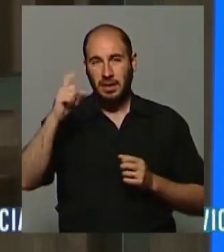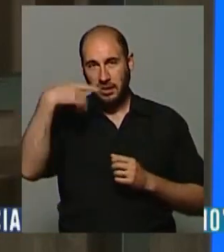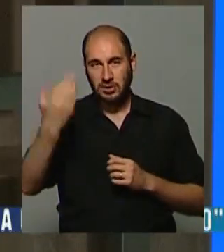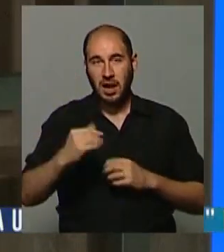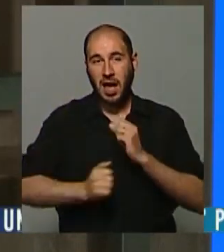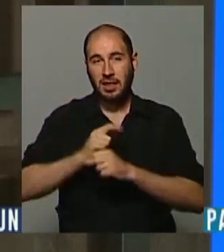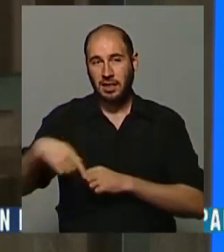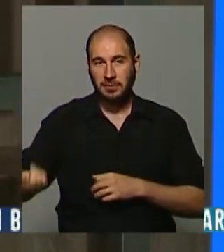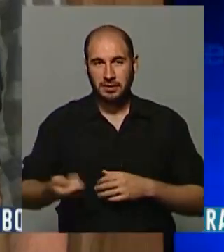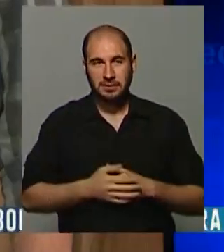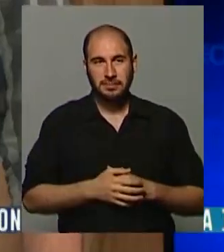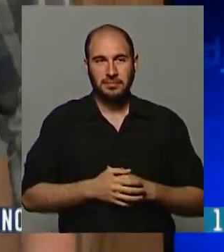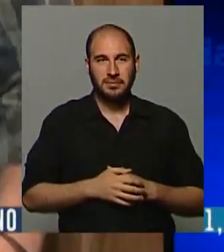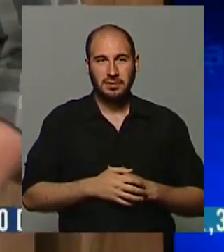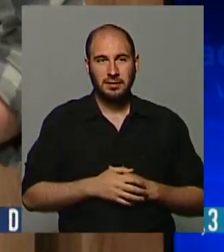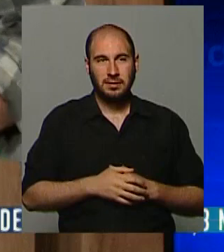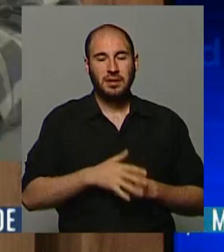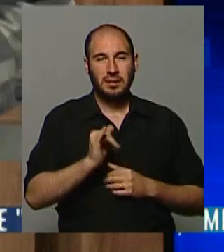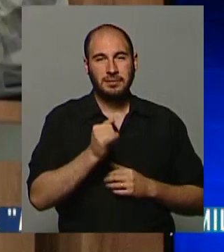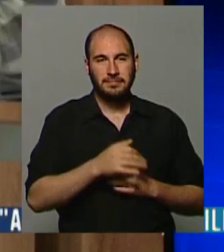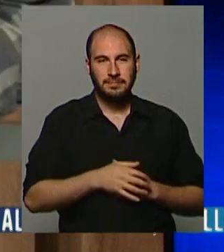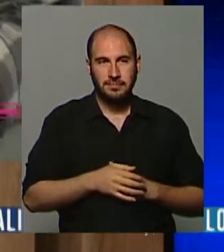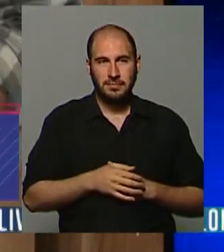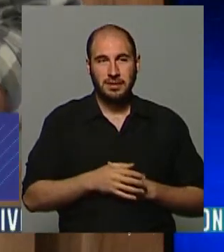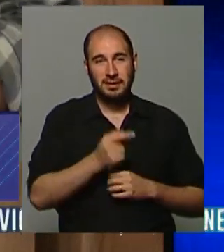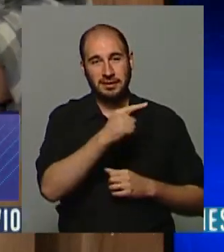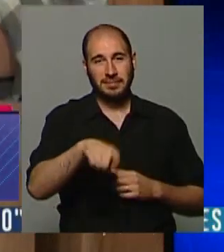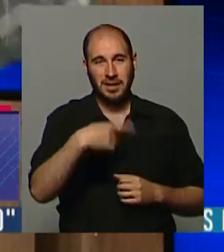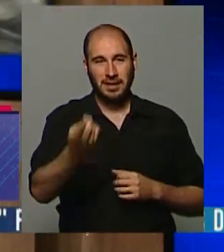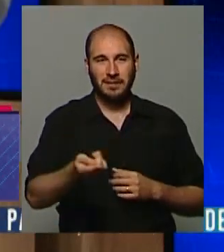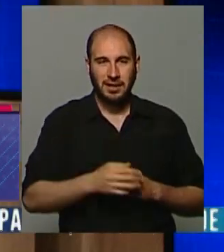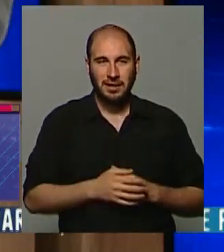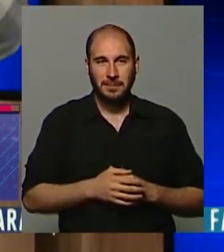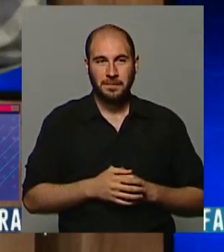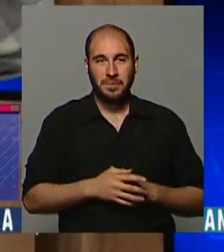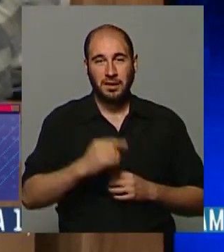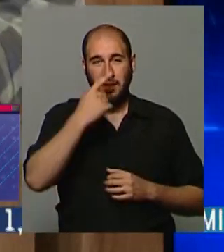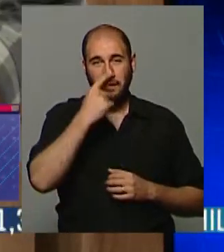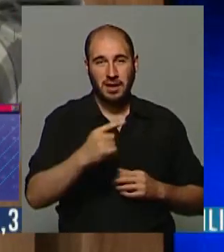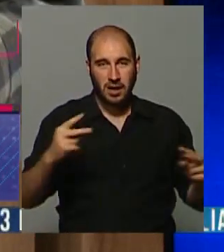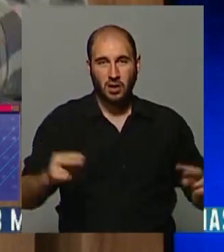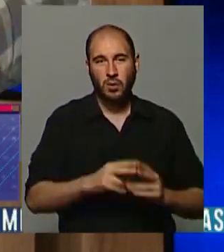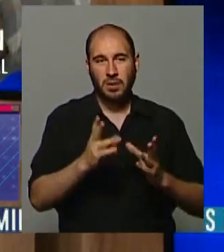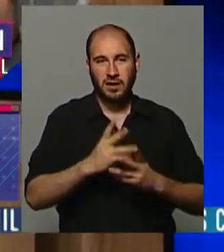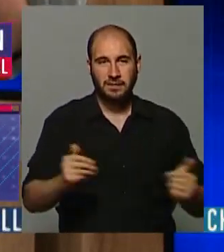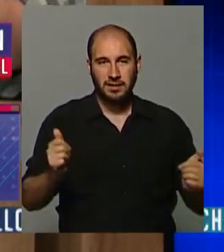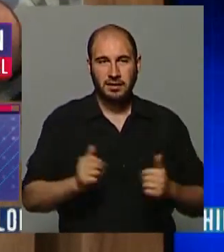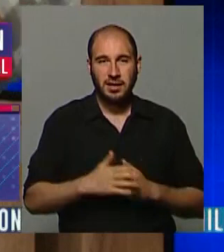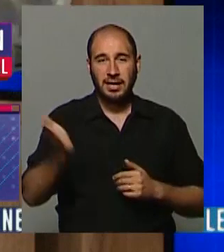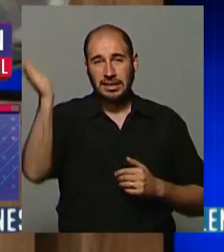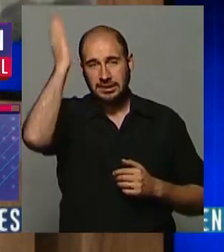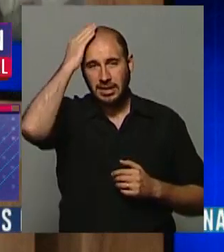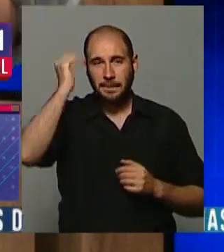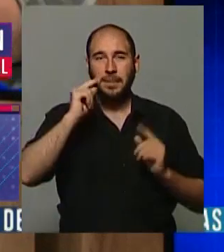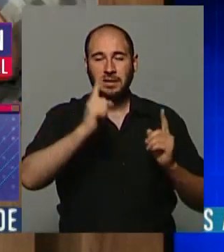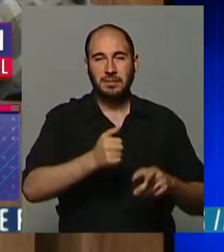y será hasta la semana que viene. Seguramente nos veremos la semana que viene con el final de la cumbre. Trump, que